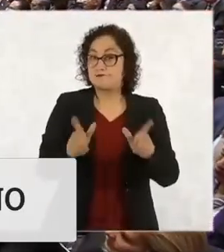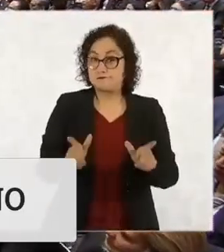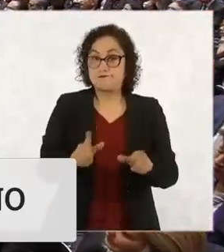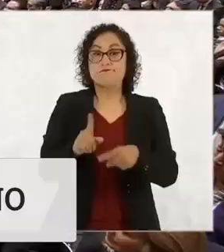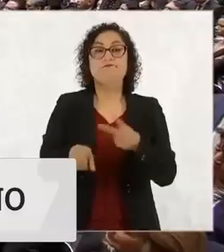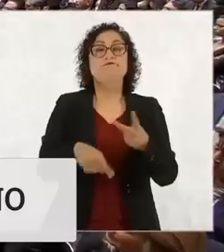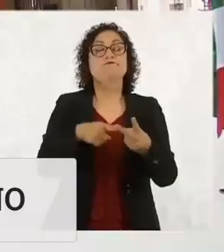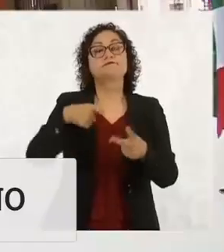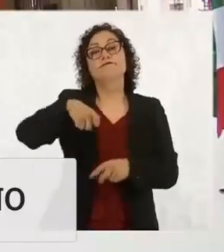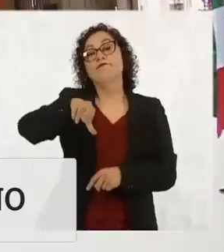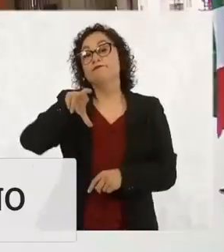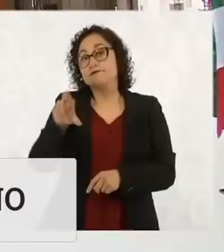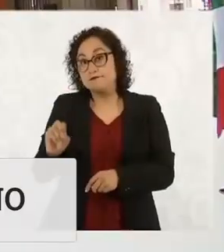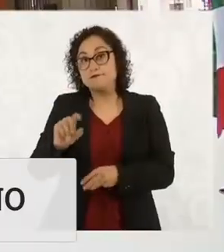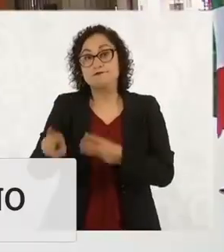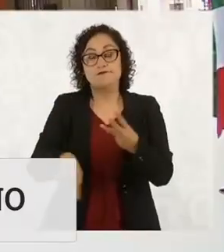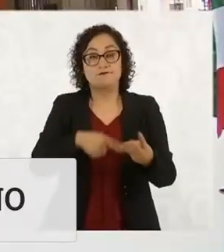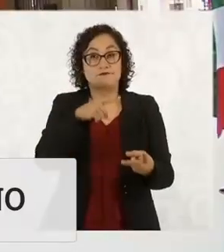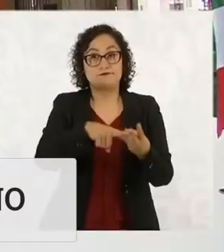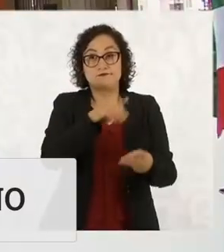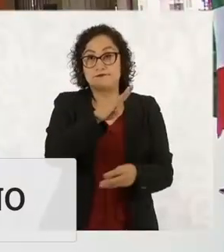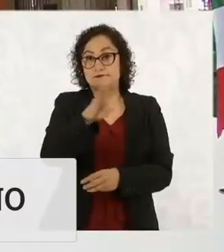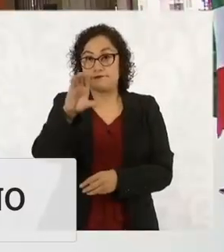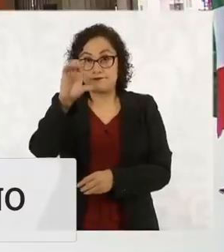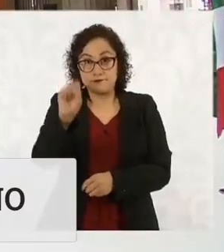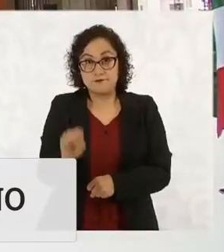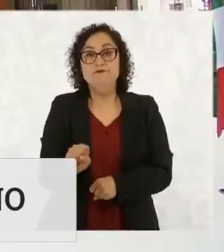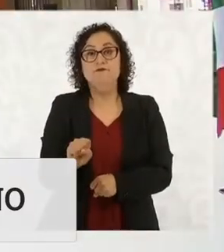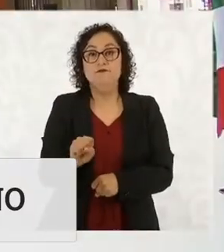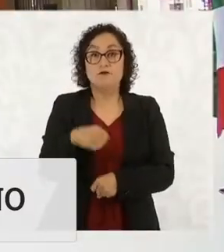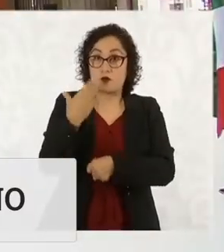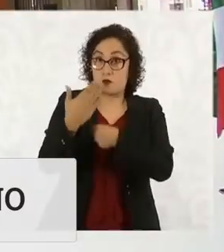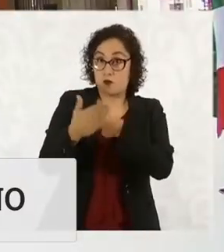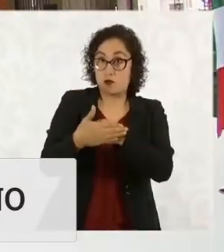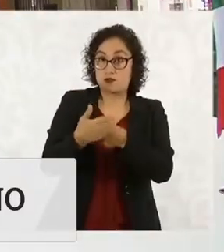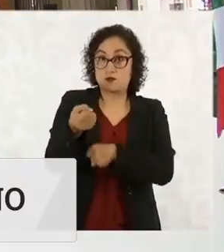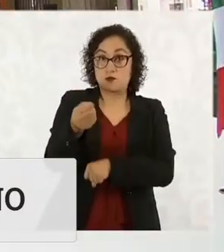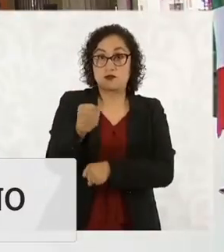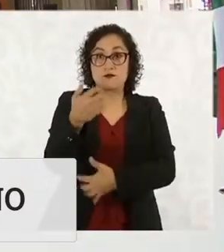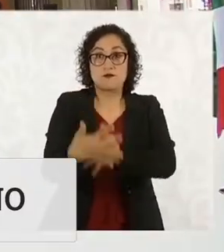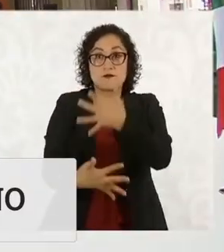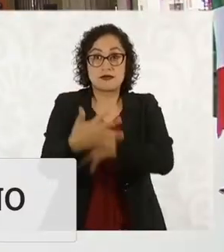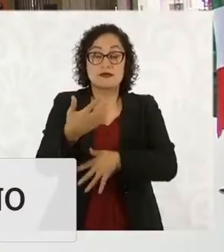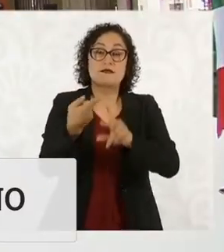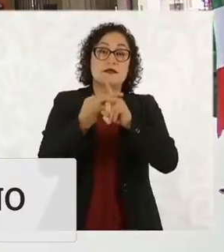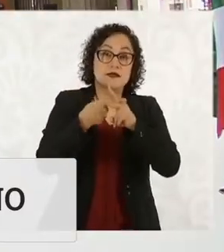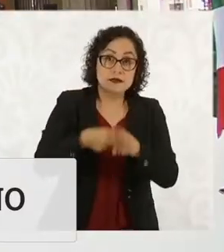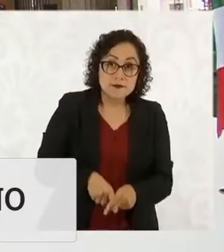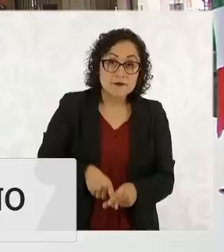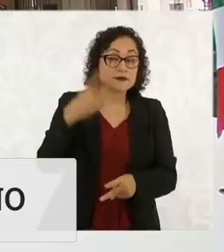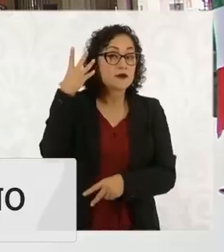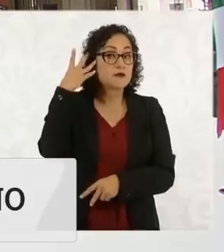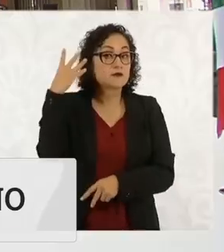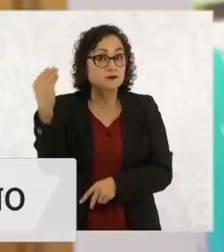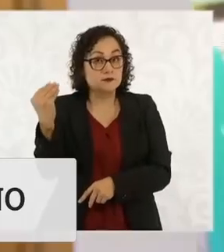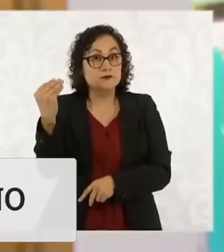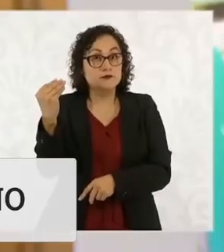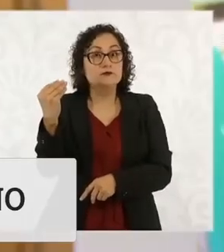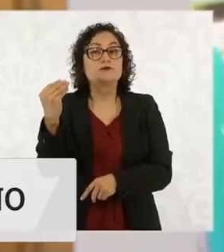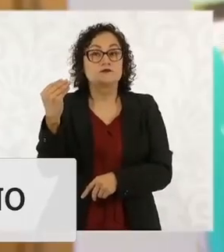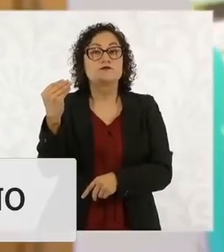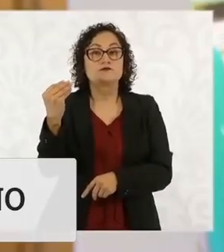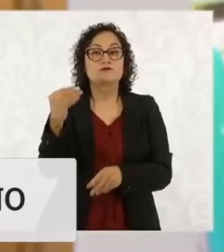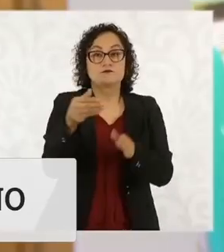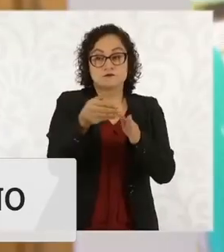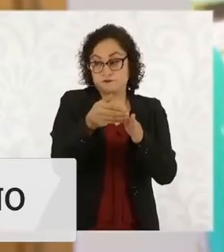Tlaxcala, Quintana Roo y Baja California Sur. El 15 de septiembre dará inicio en Colima y entre